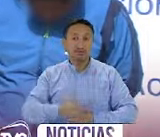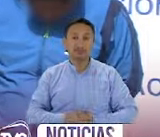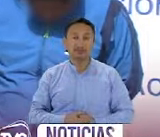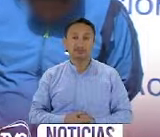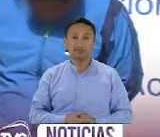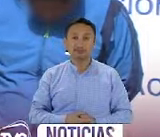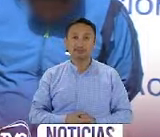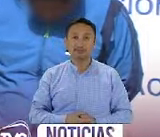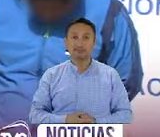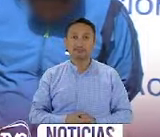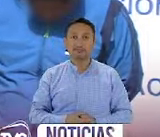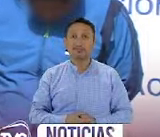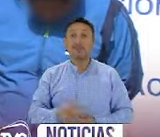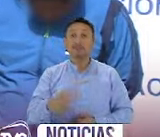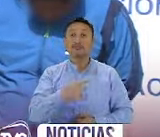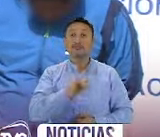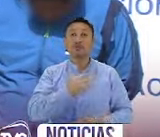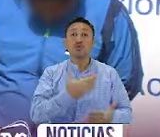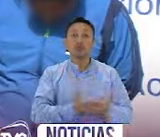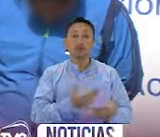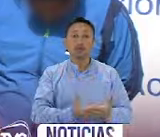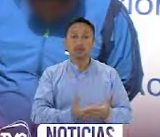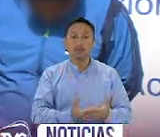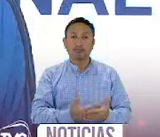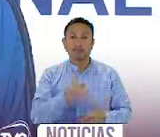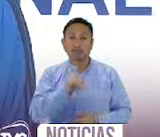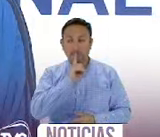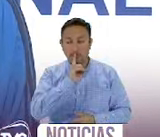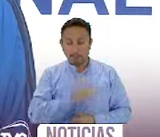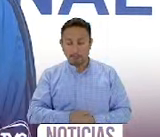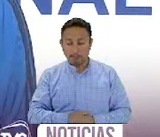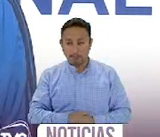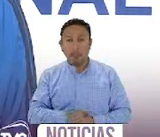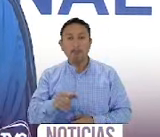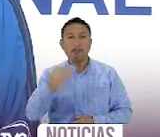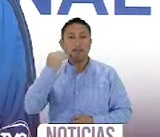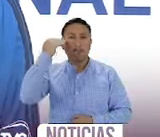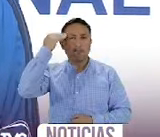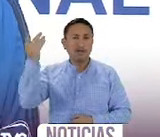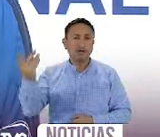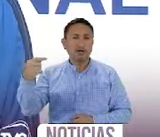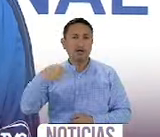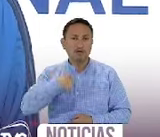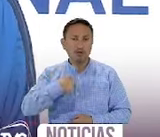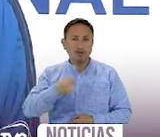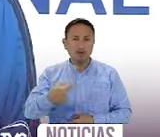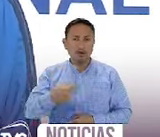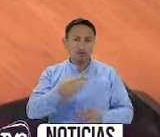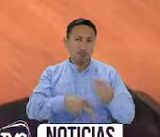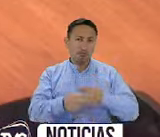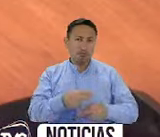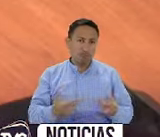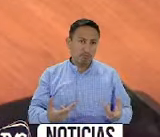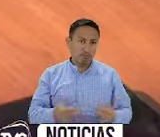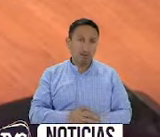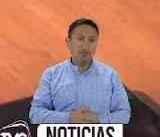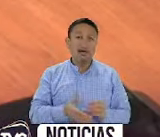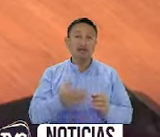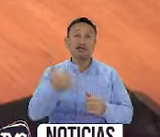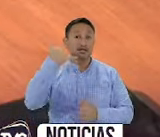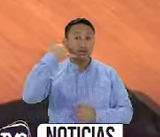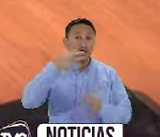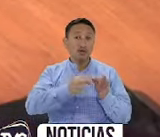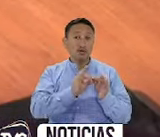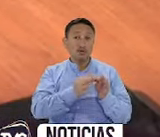él no supo indicar la procedencia. El adulto indicó que se dedicaba a ese negocio, a reparar celulares o